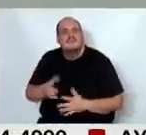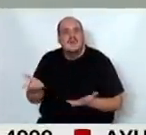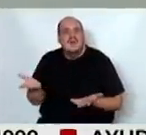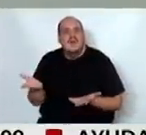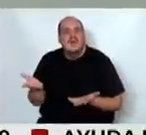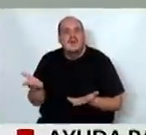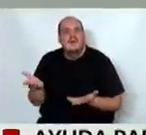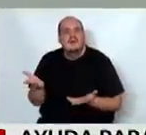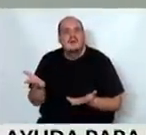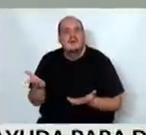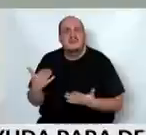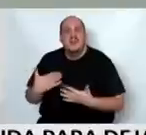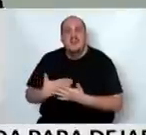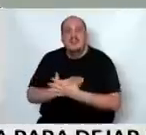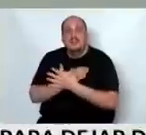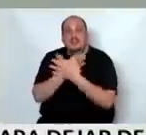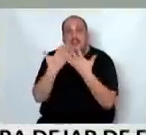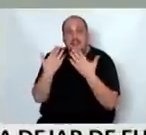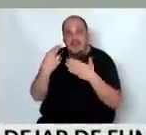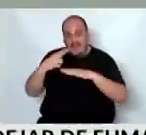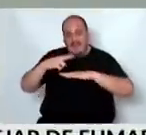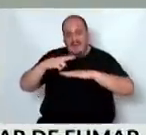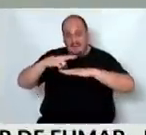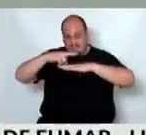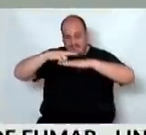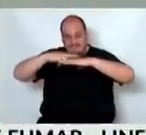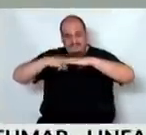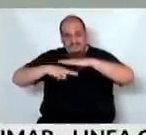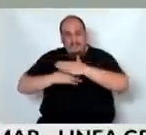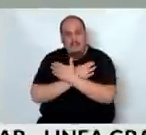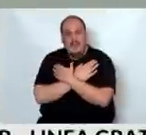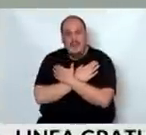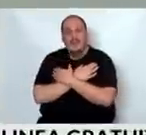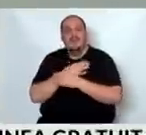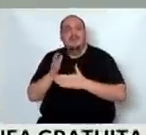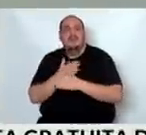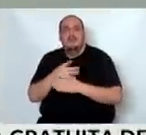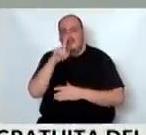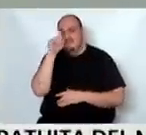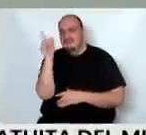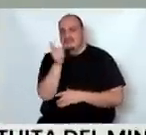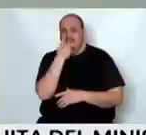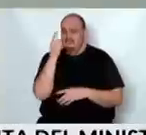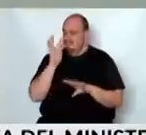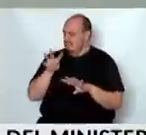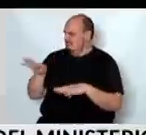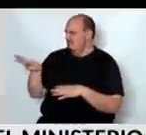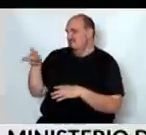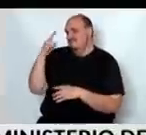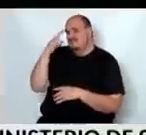Su novia en ese momento, enterrándolo, o sea, o en el velorio, empieza a marearse y todos pensábamos que era...